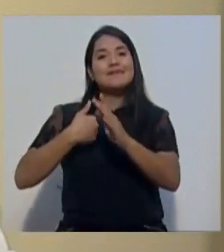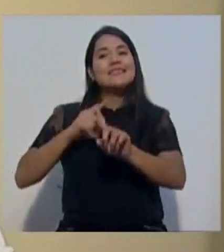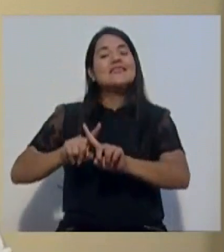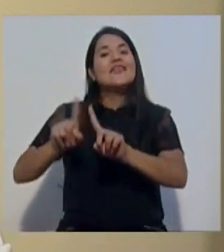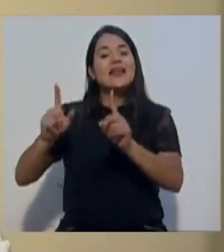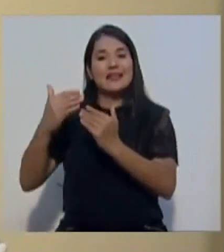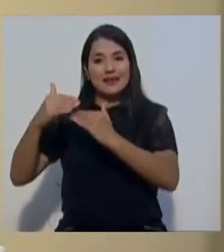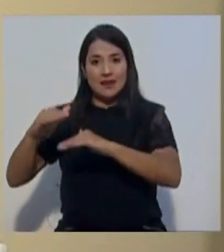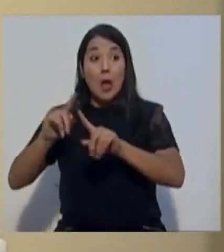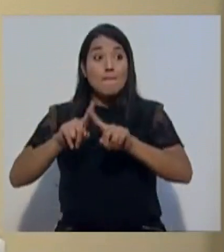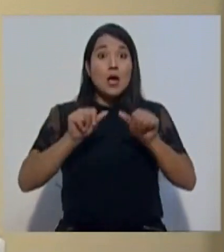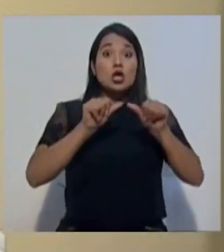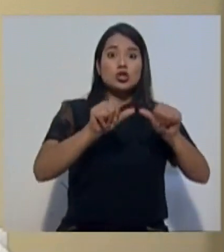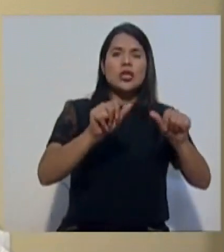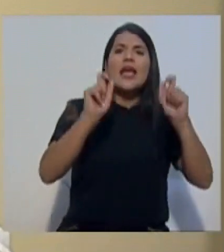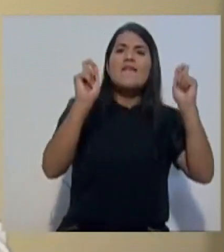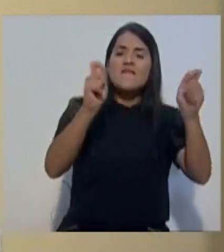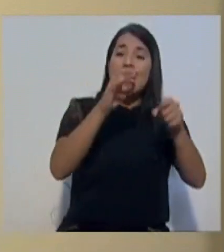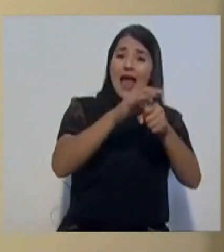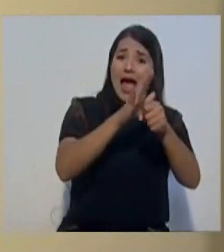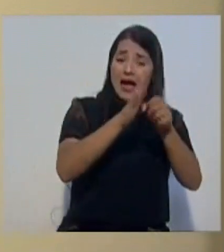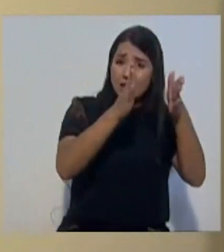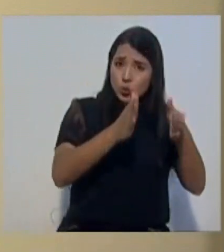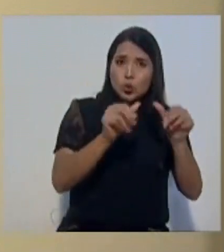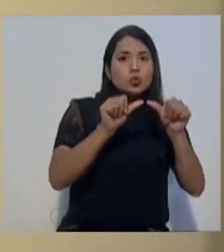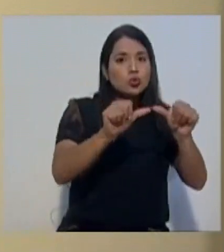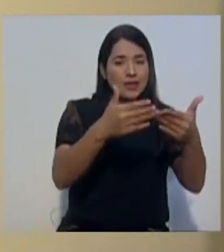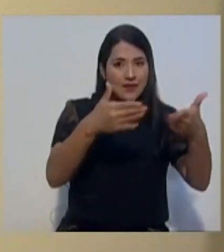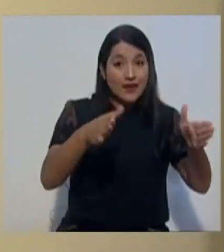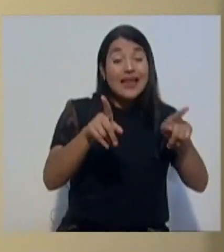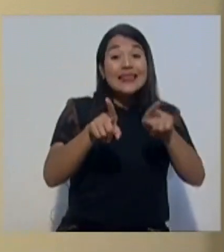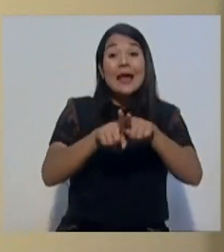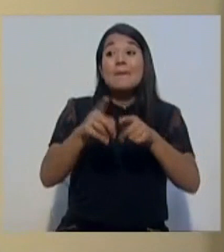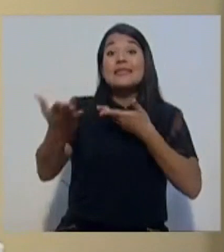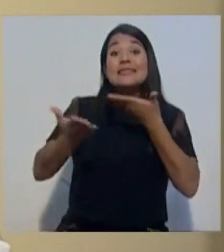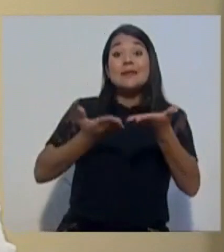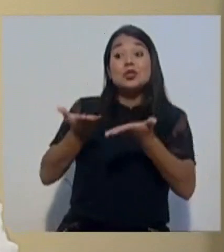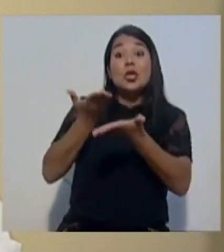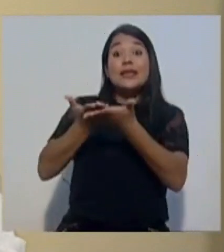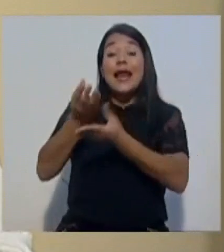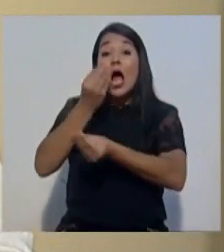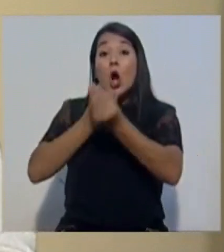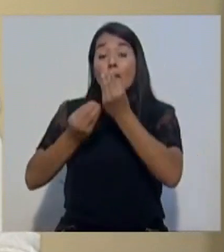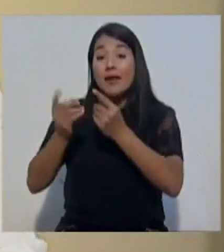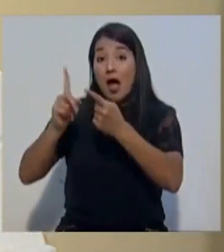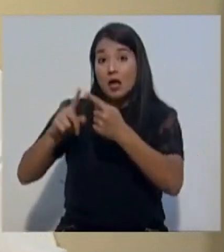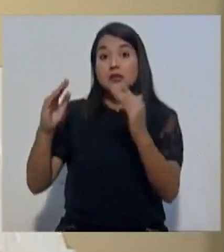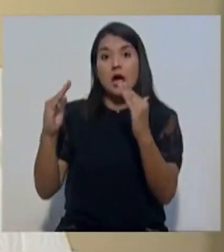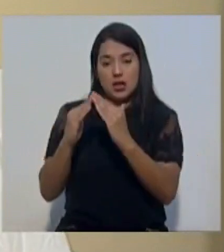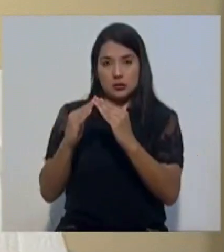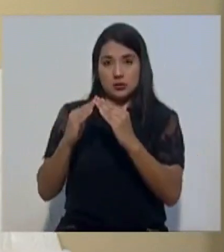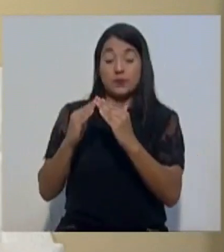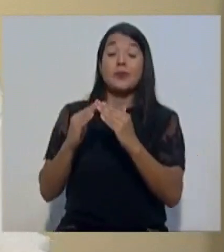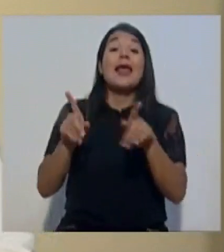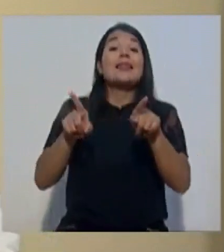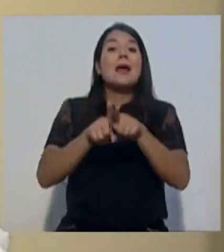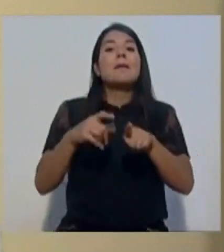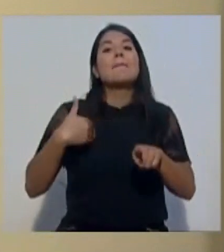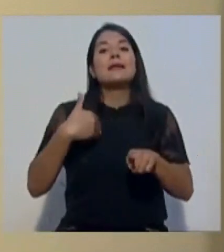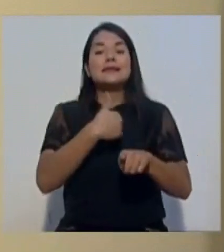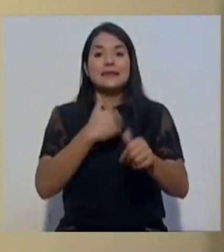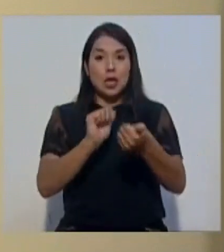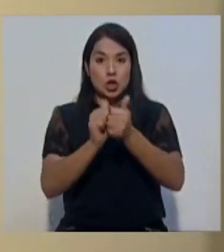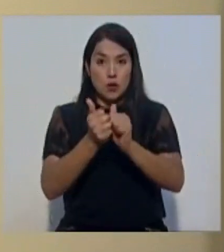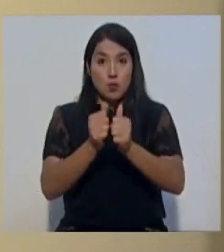agricultor y servicios de reparto a domicilio. También en el Ministerio de Deportes se